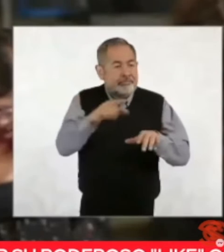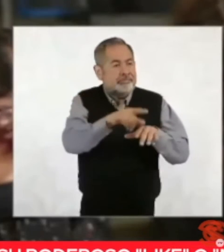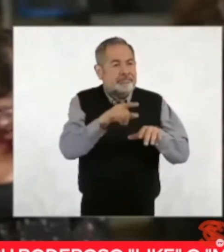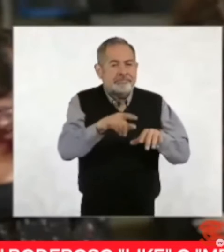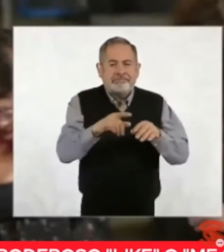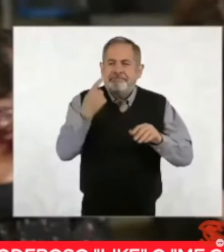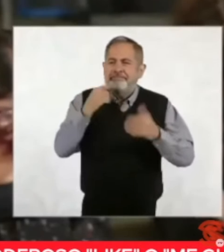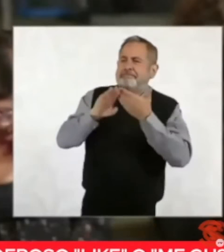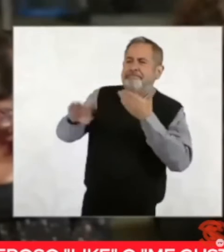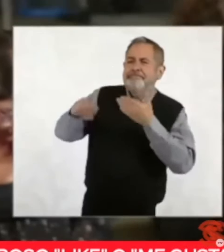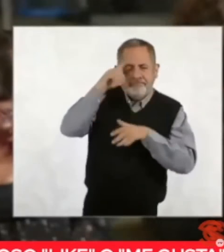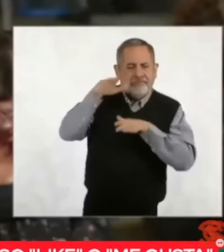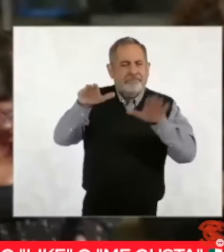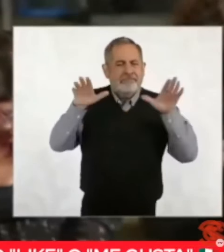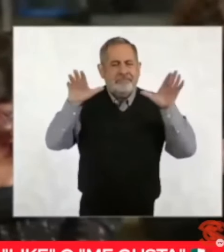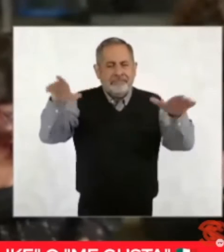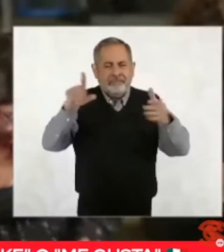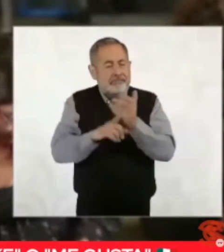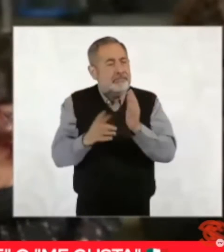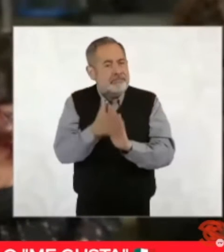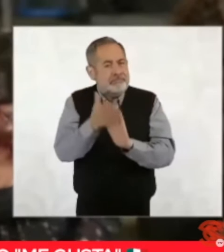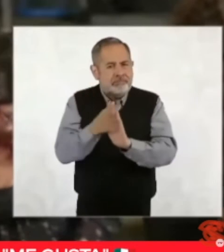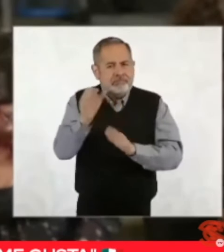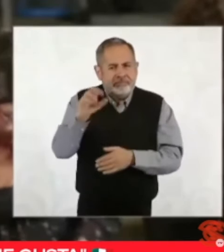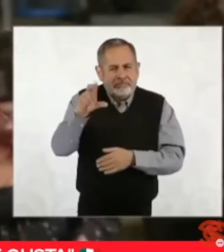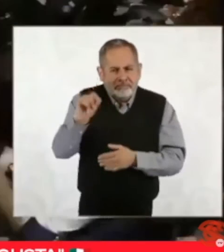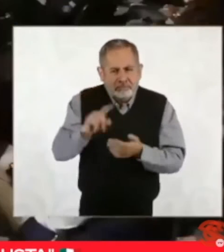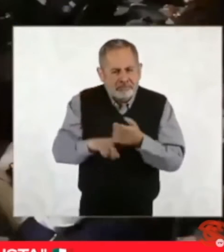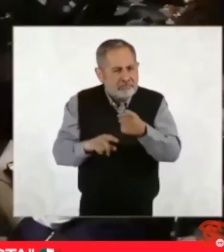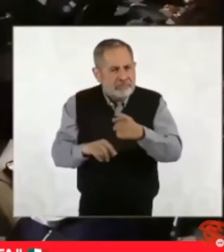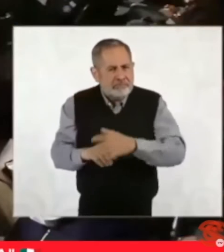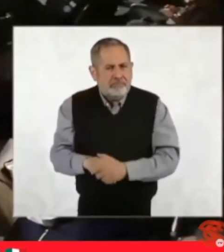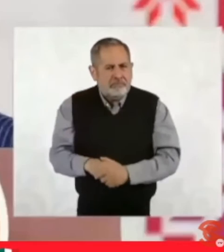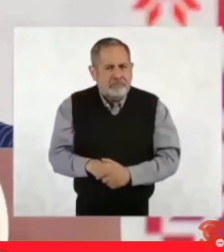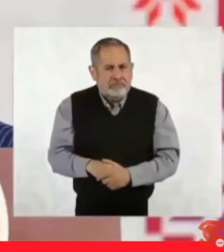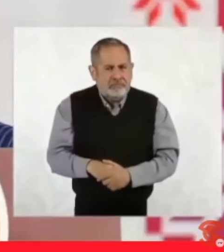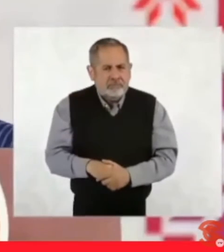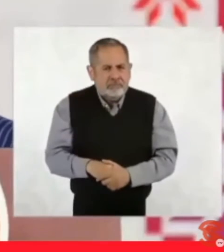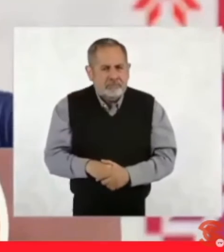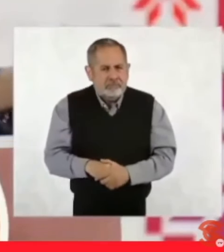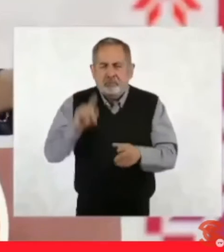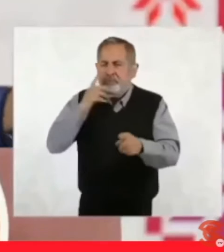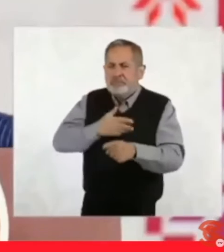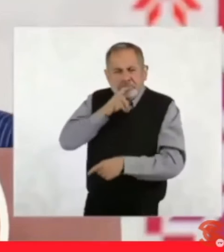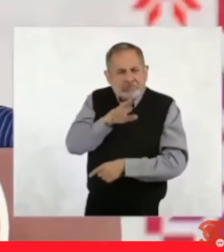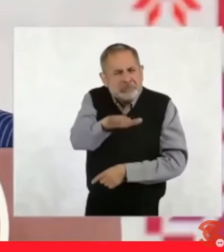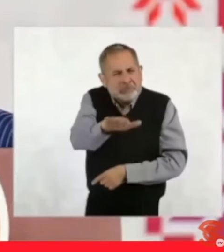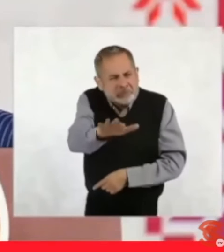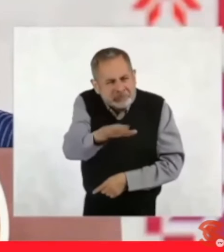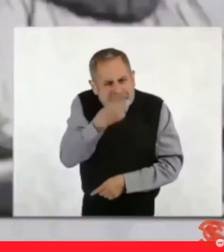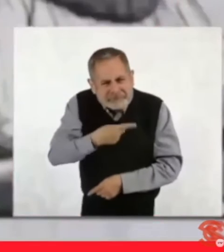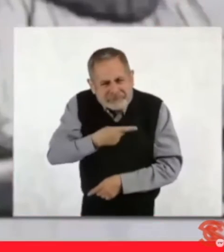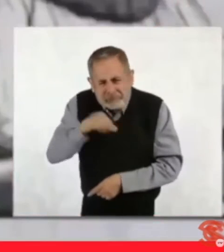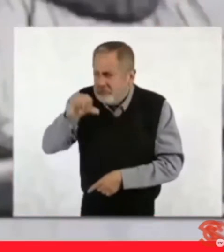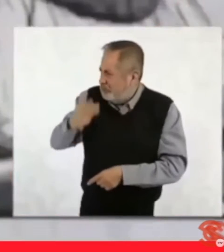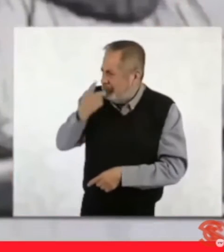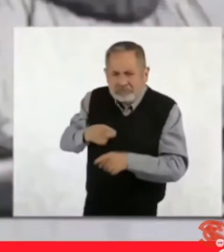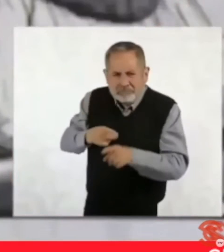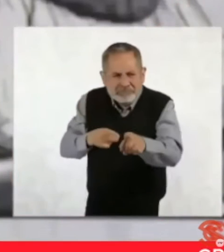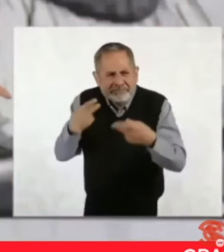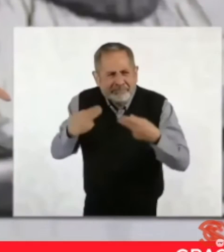aeropuerto que construyó Andrés Manuel López Obrador. Yo leí algo hoy me pasaron un resumen. ¿Esta persona quién es? Miguel